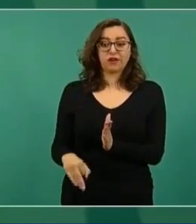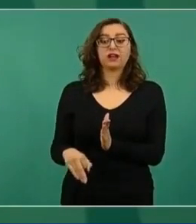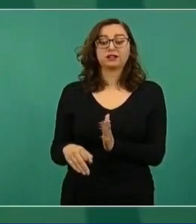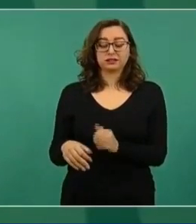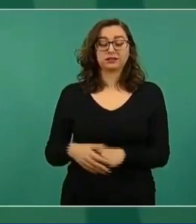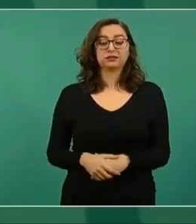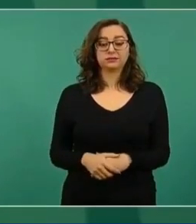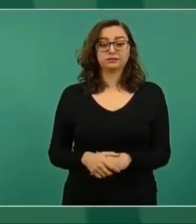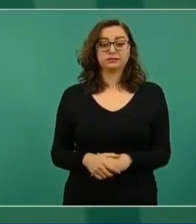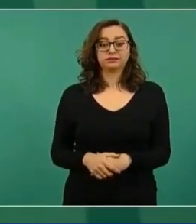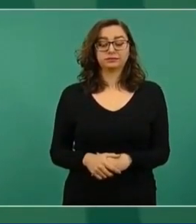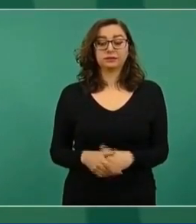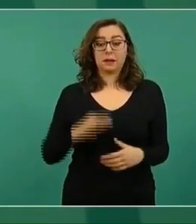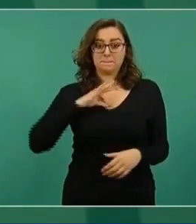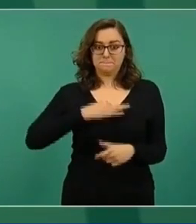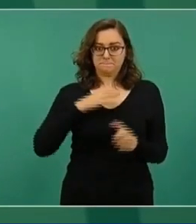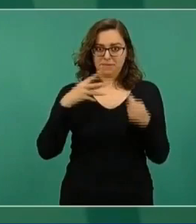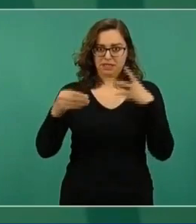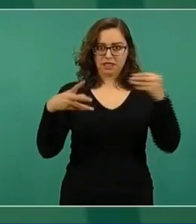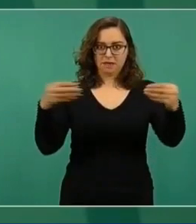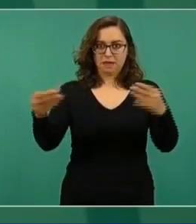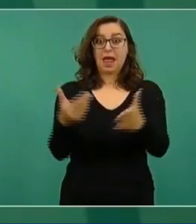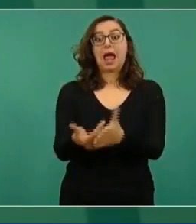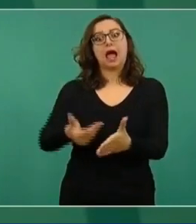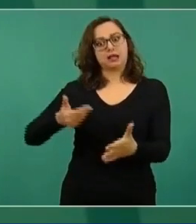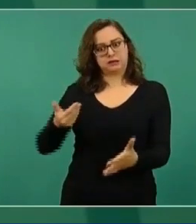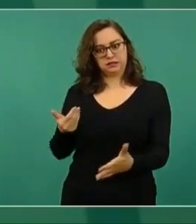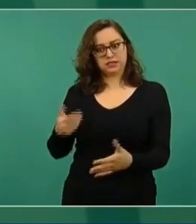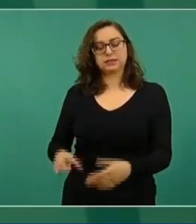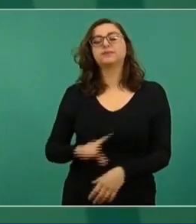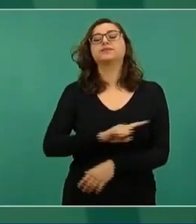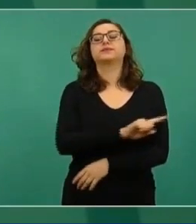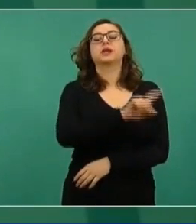ese momento, antes de la pandemia. Desde luego, con la pandemia